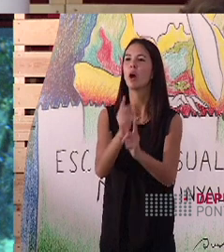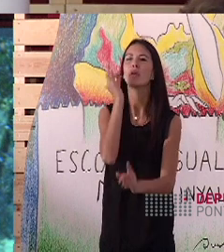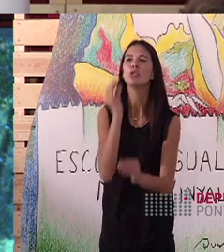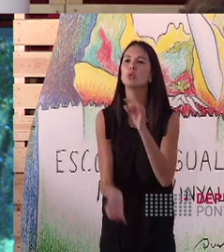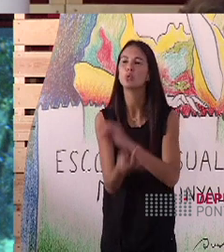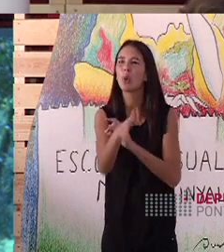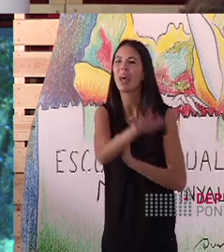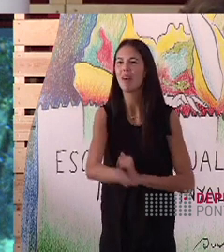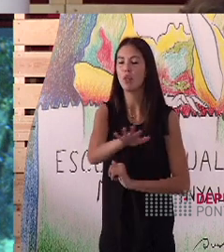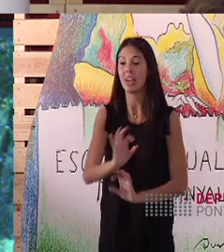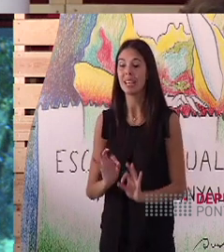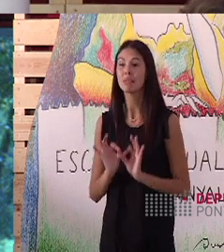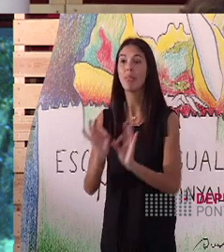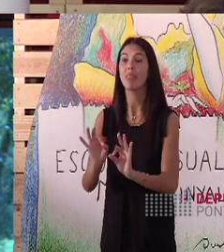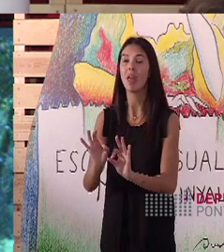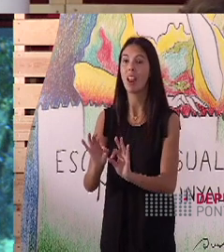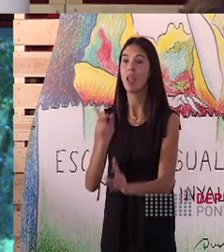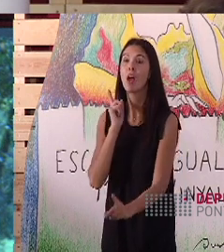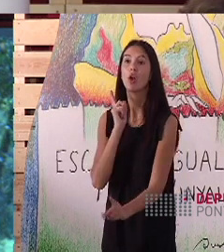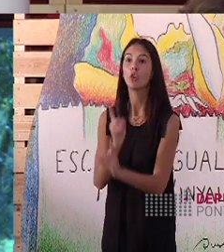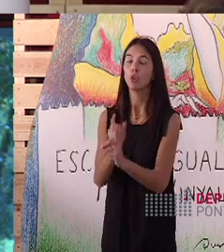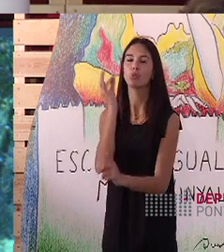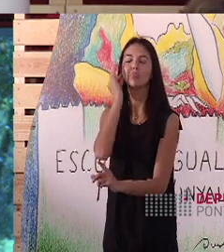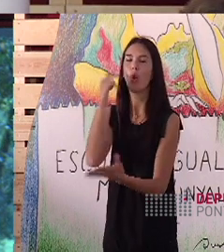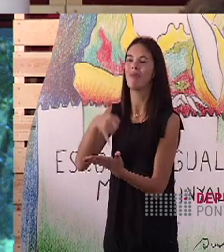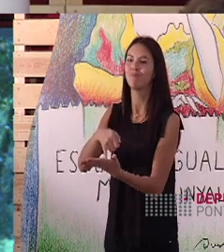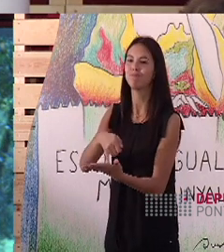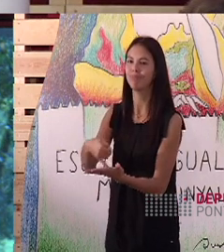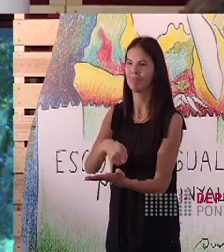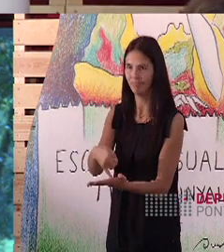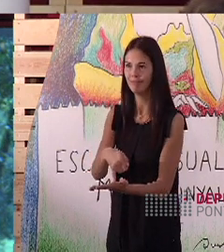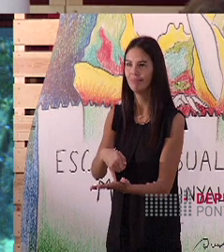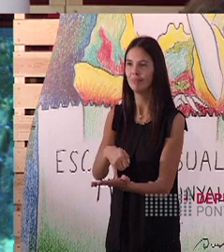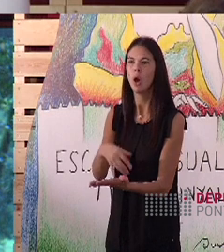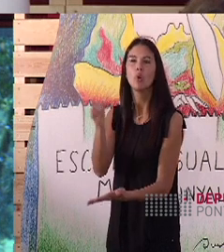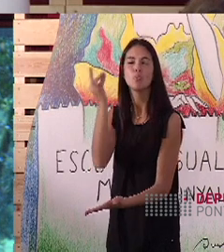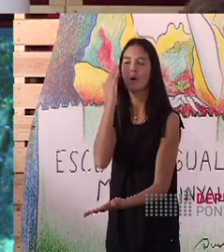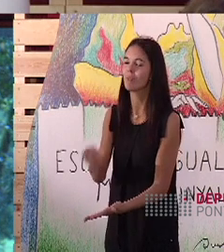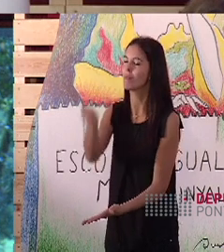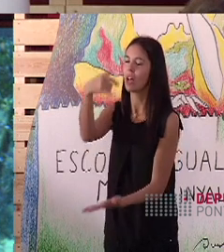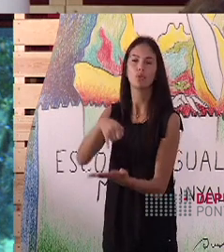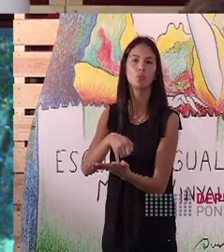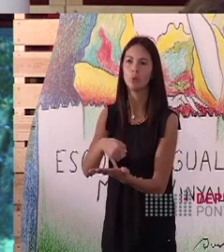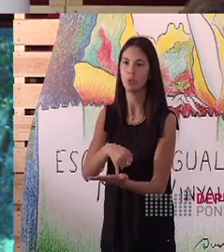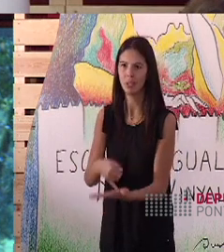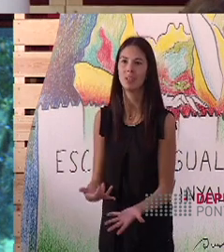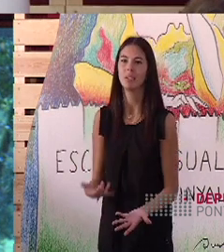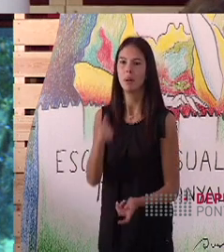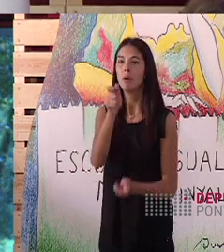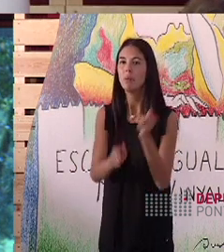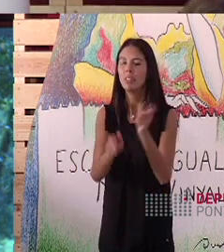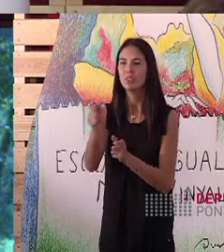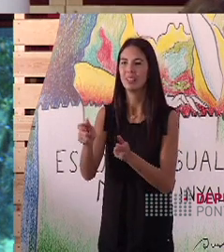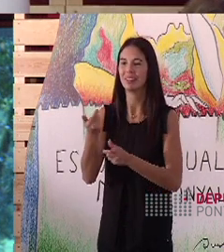mulleres, particularmente contra as máis vulnerables, contra as máis vulnerables, con aquelas que